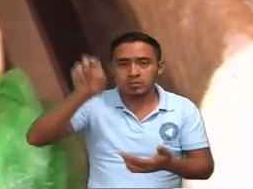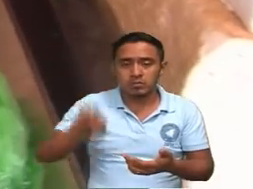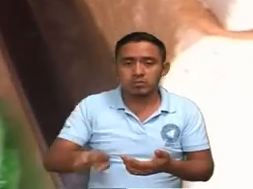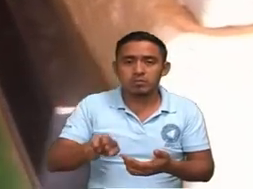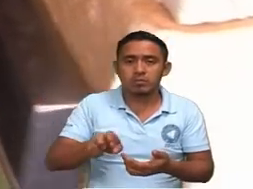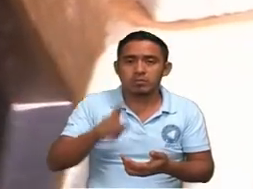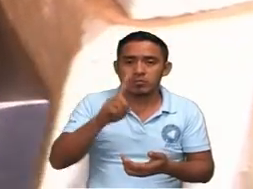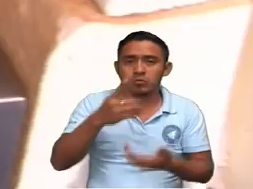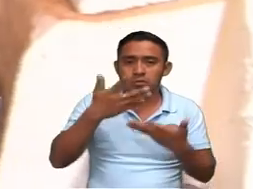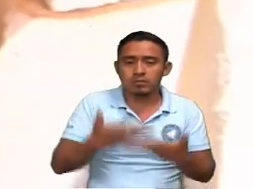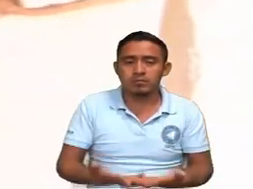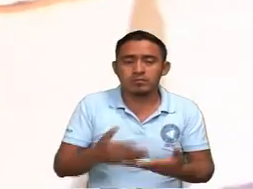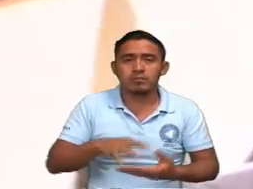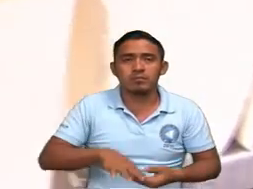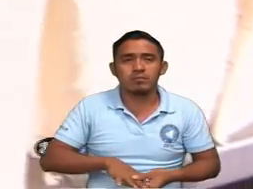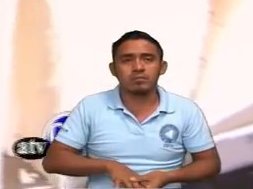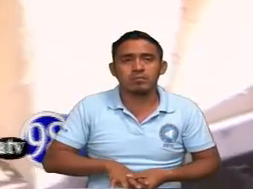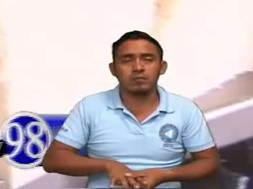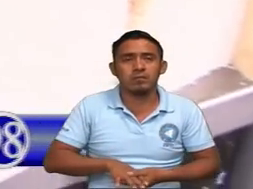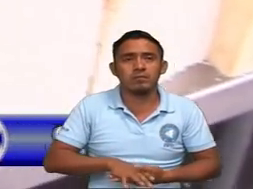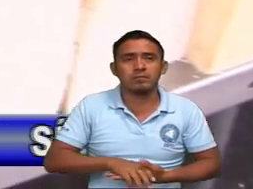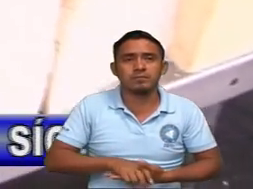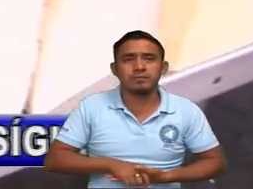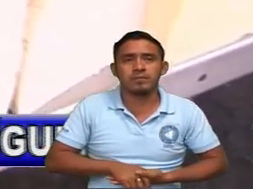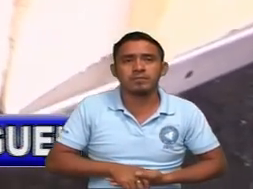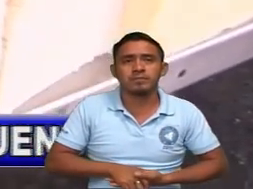córdobas por libra.